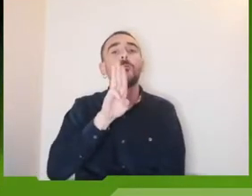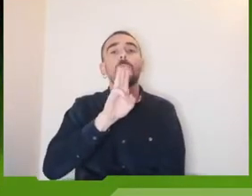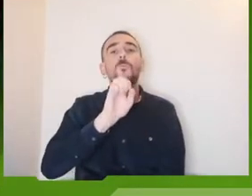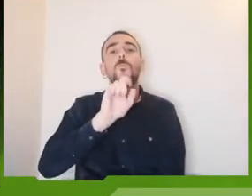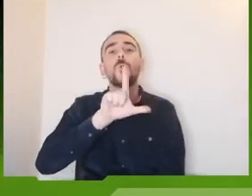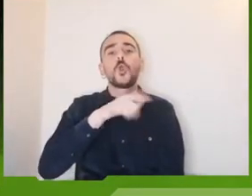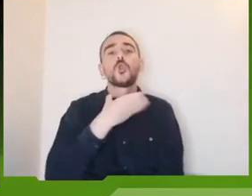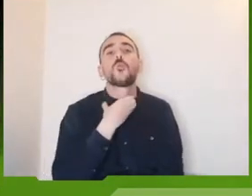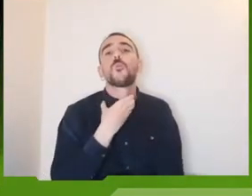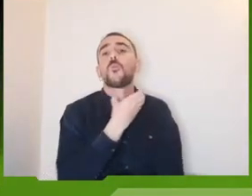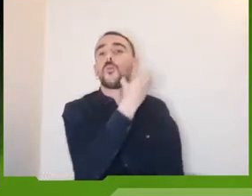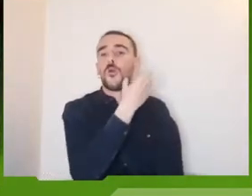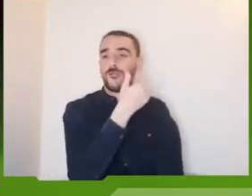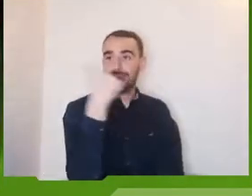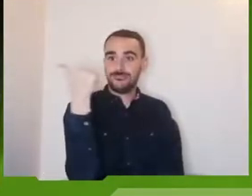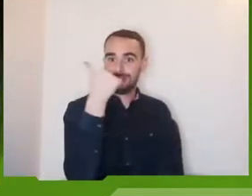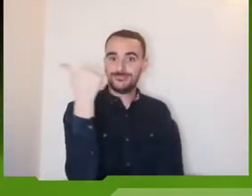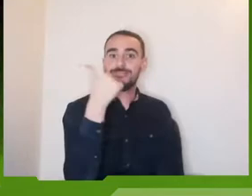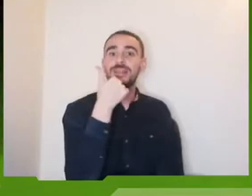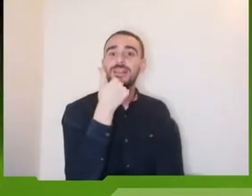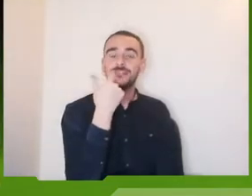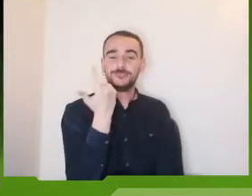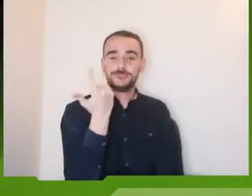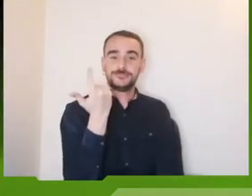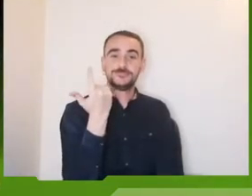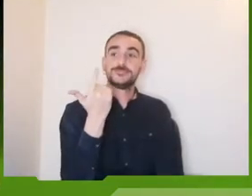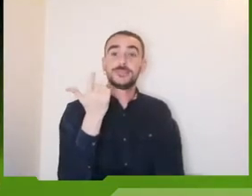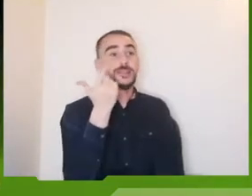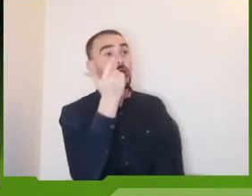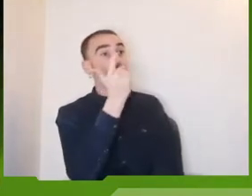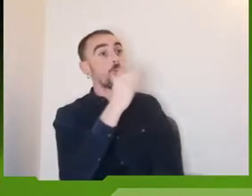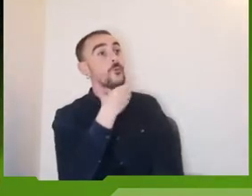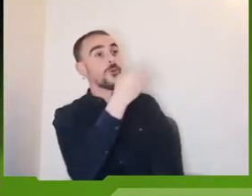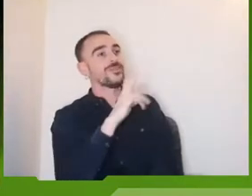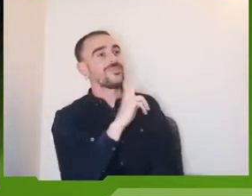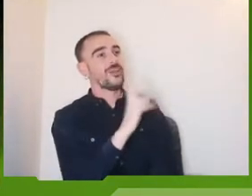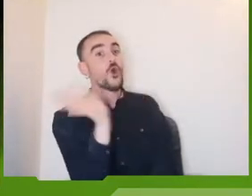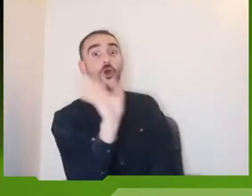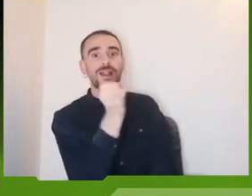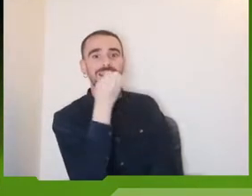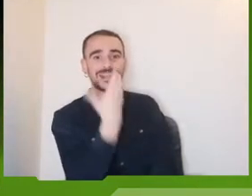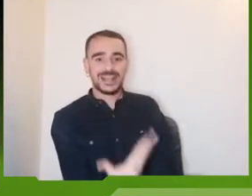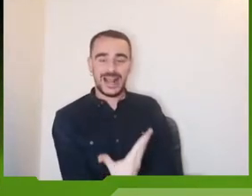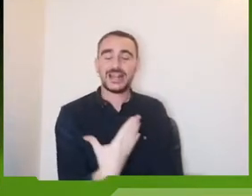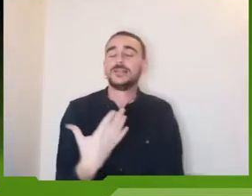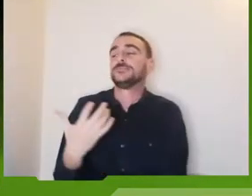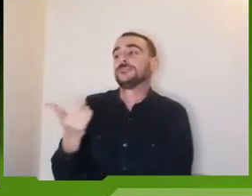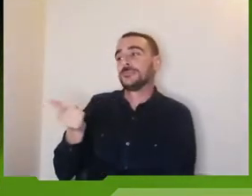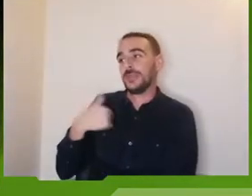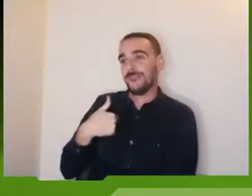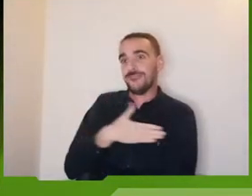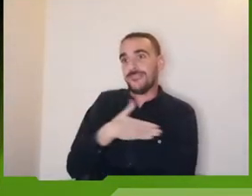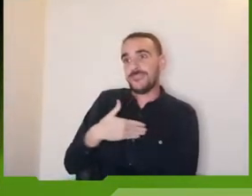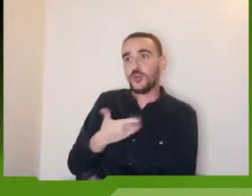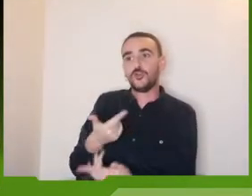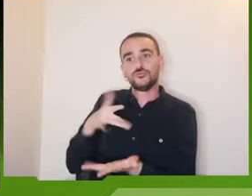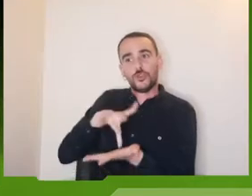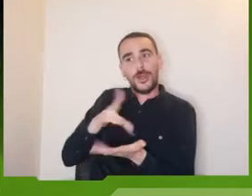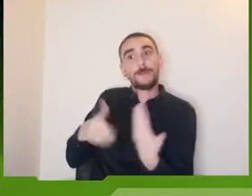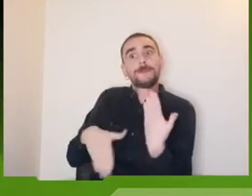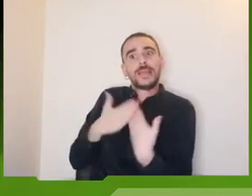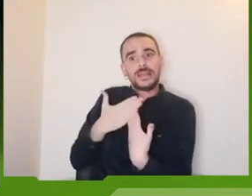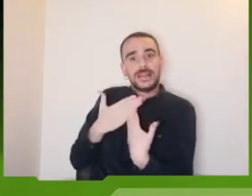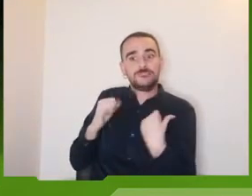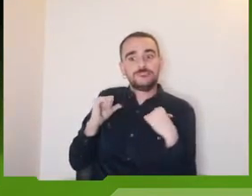cámaras. Hola, ¿qué tal? Esto me gusta hacerlo al principio, pero mira, como hoy